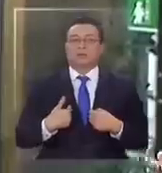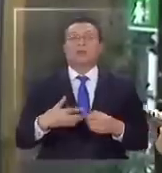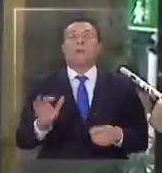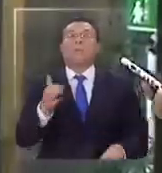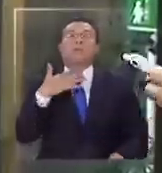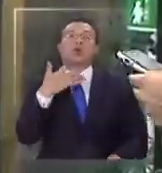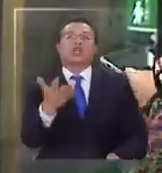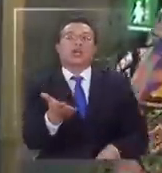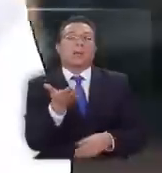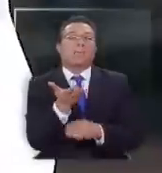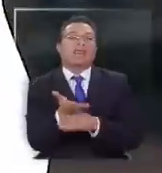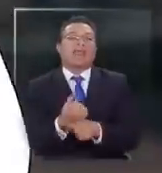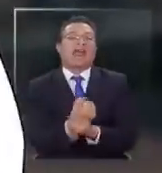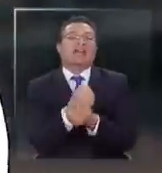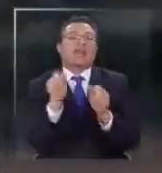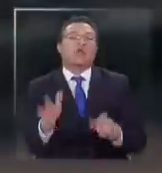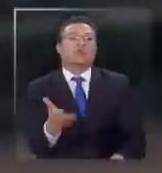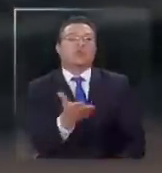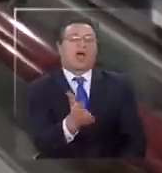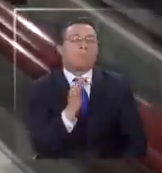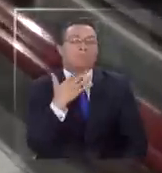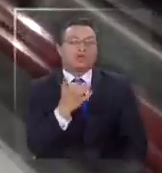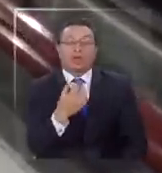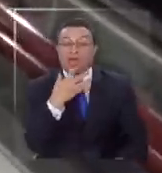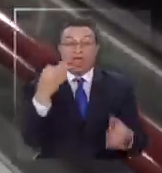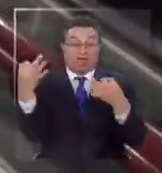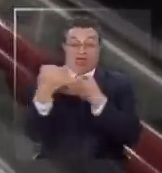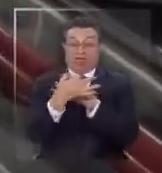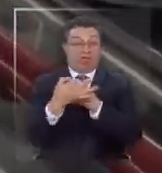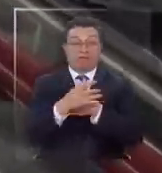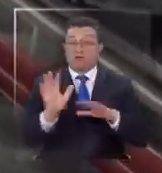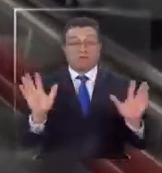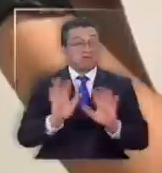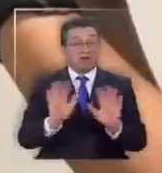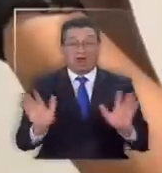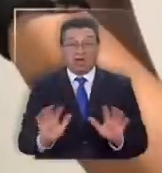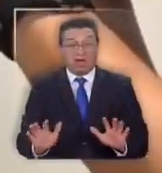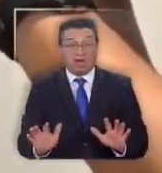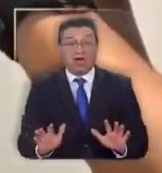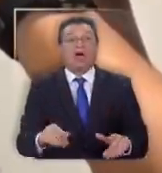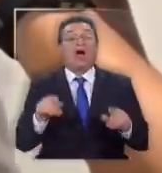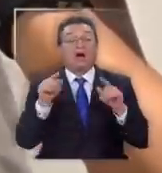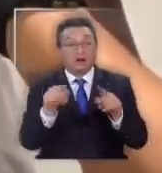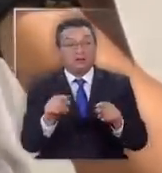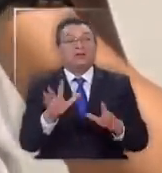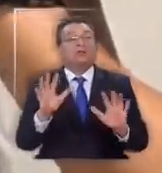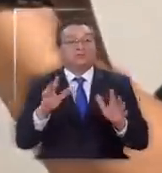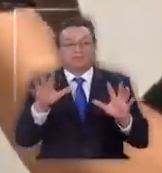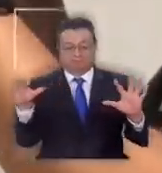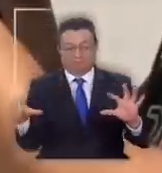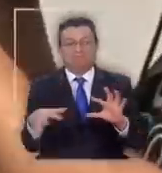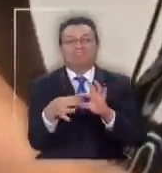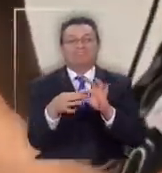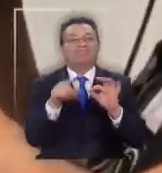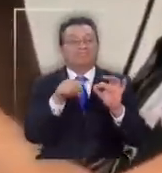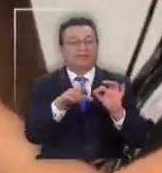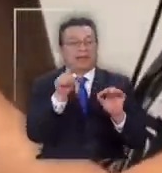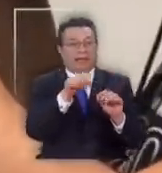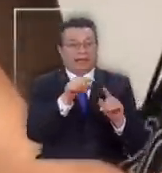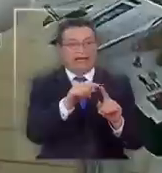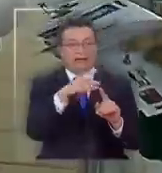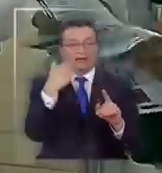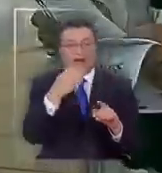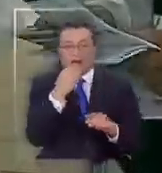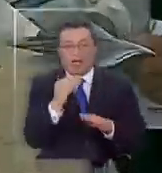la renuncia? Asegura que no le han dado una explicación. Presume, eso sí, que tendría relación con episodios donde ella